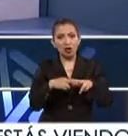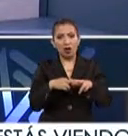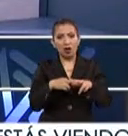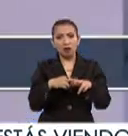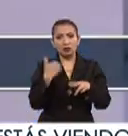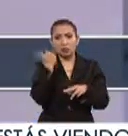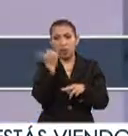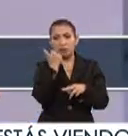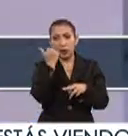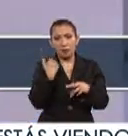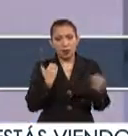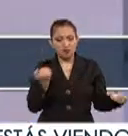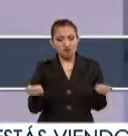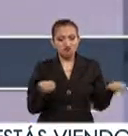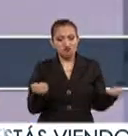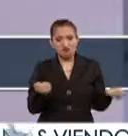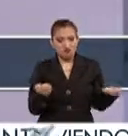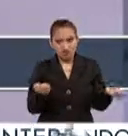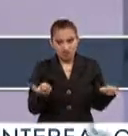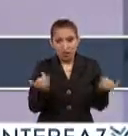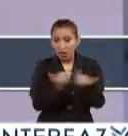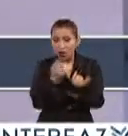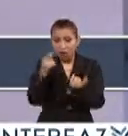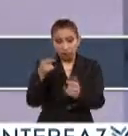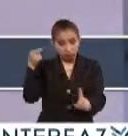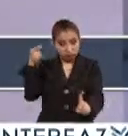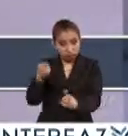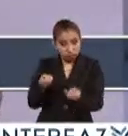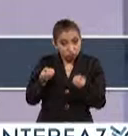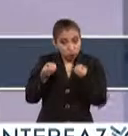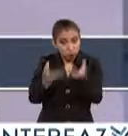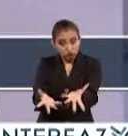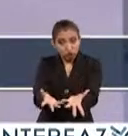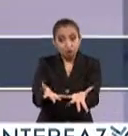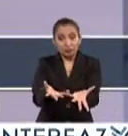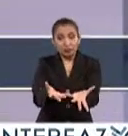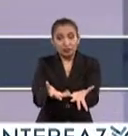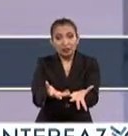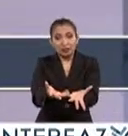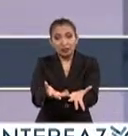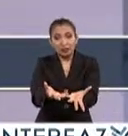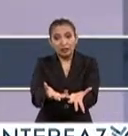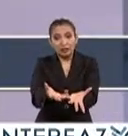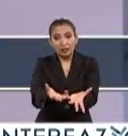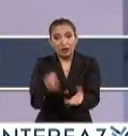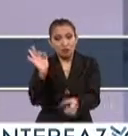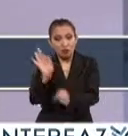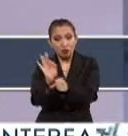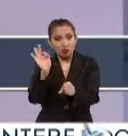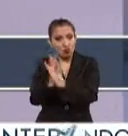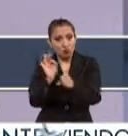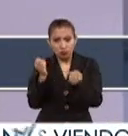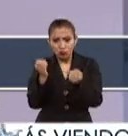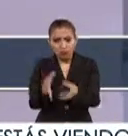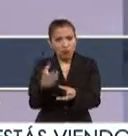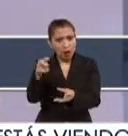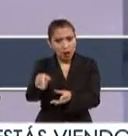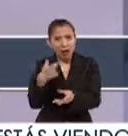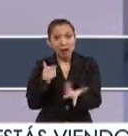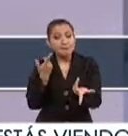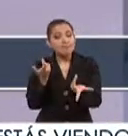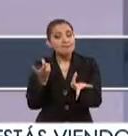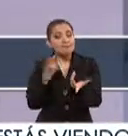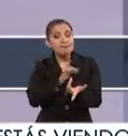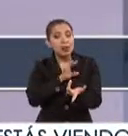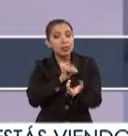trataría a sus alumnos para tonificarlos y dotarles de cardio, de fortaleza cardiovascular y de